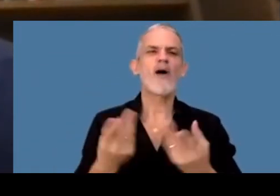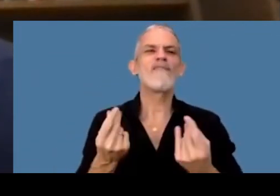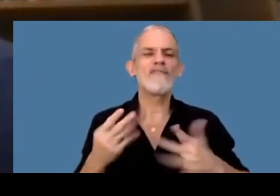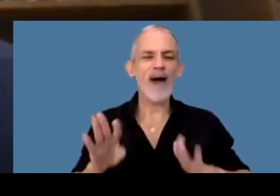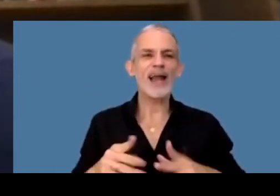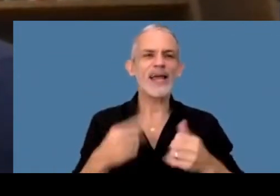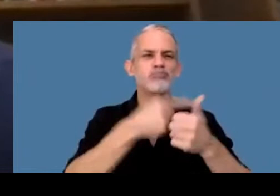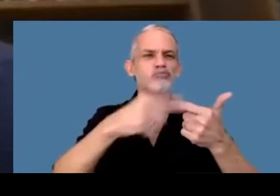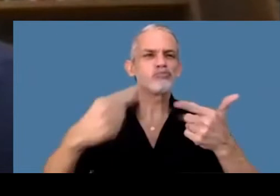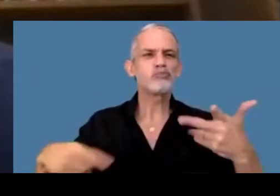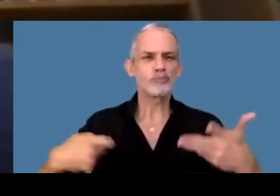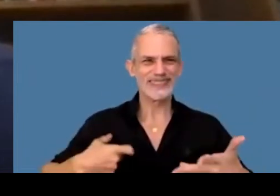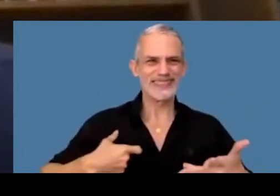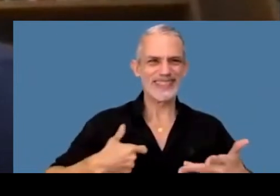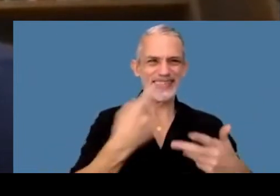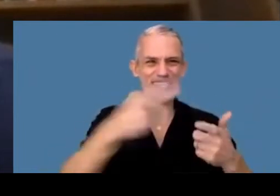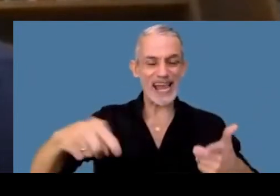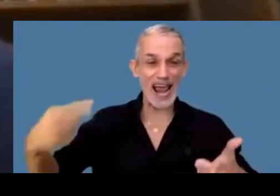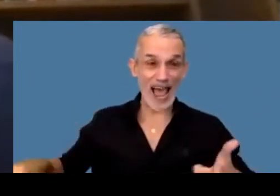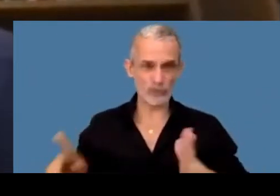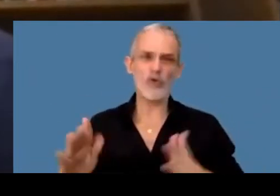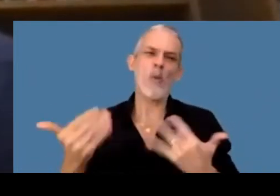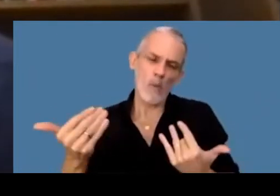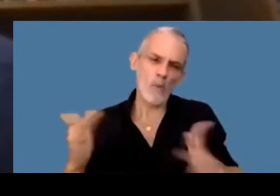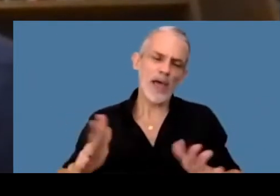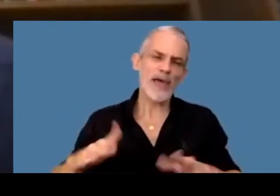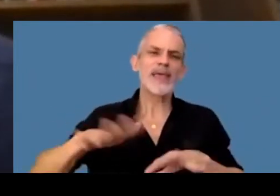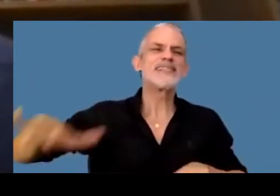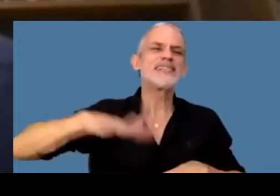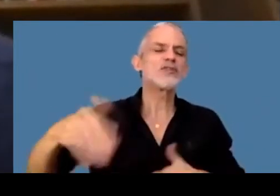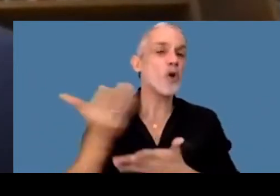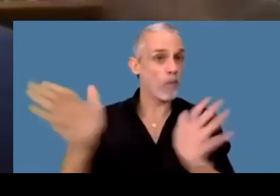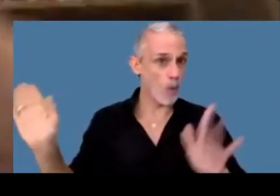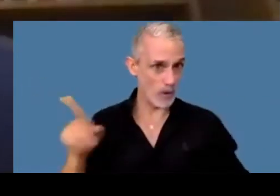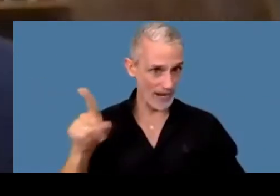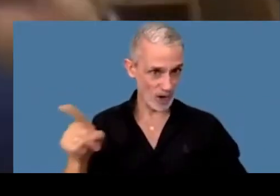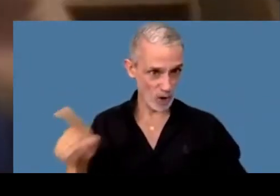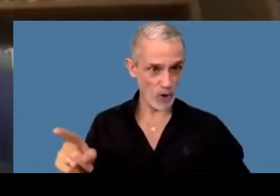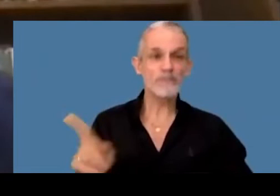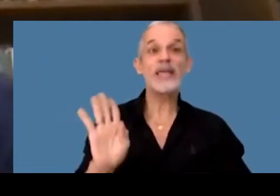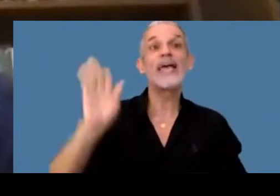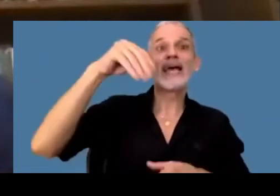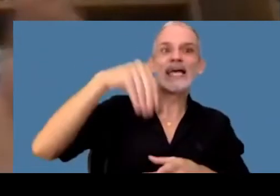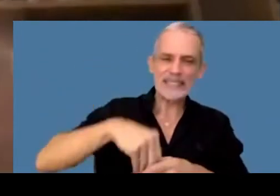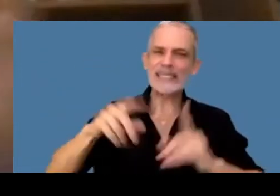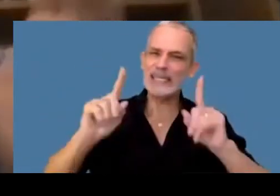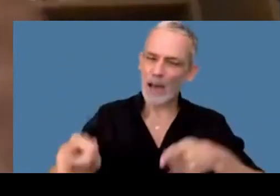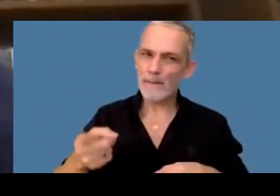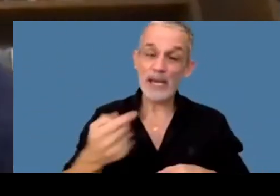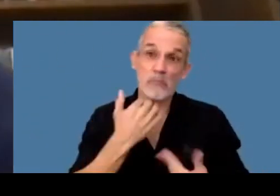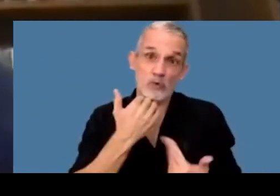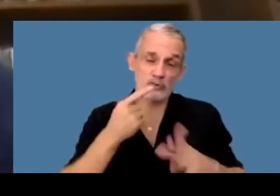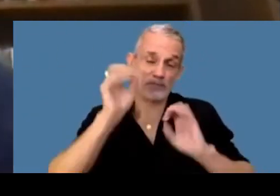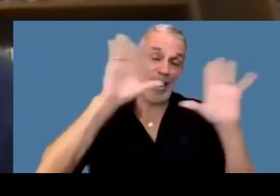pluralidad sindical en el sector público. Que inclusive, no sé si para aclararlo o